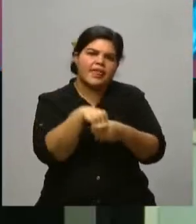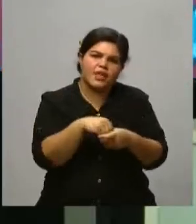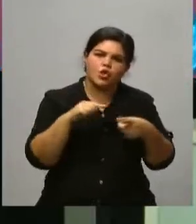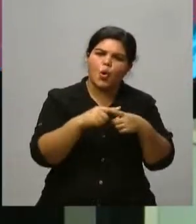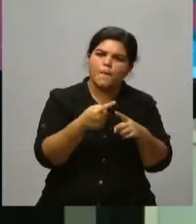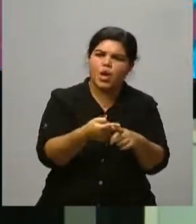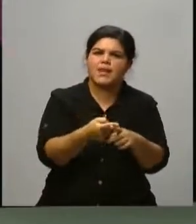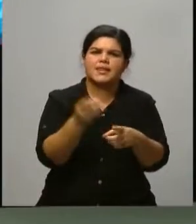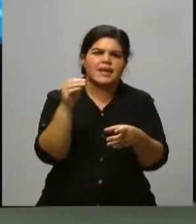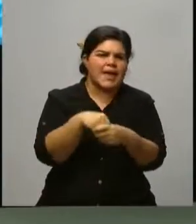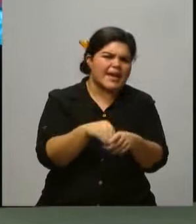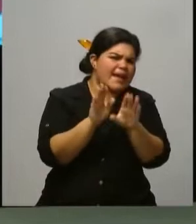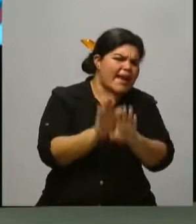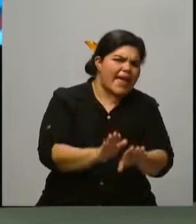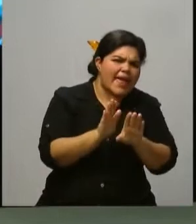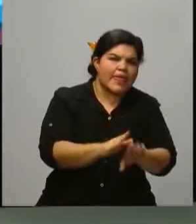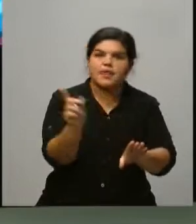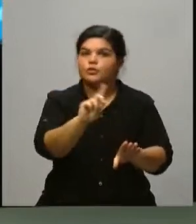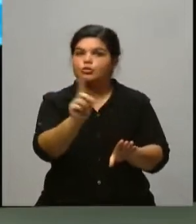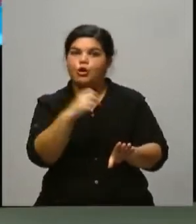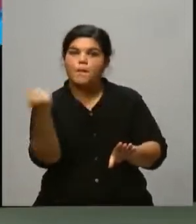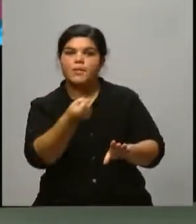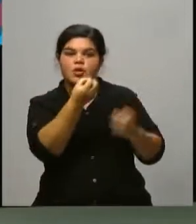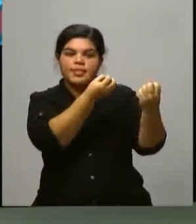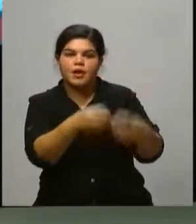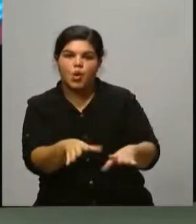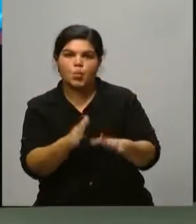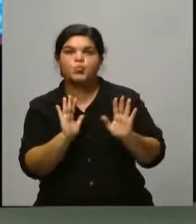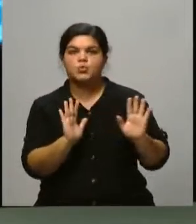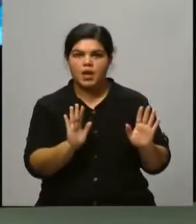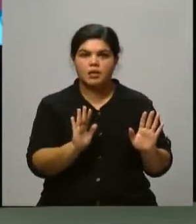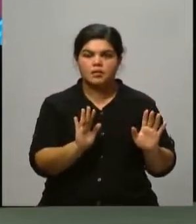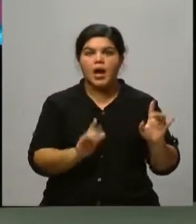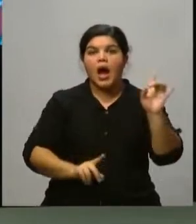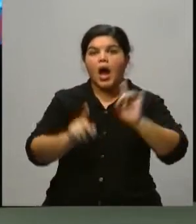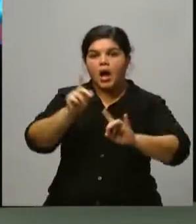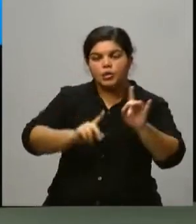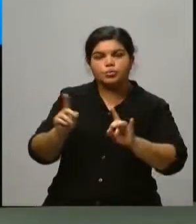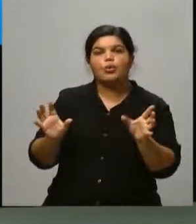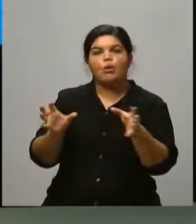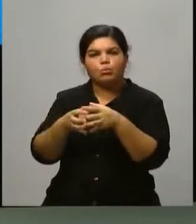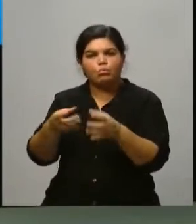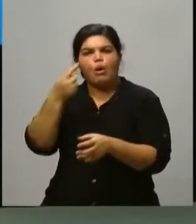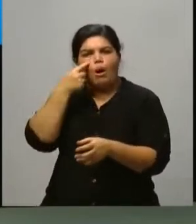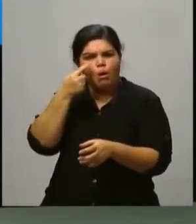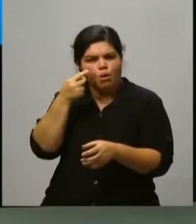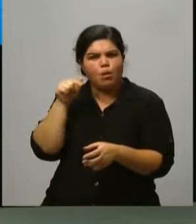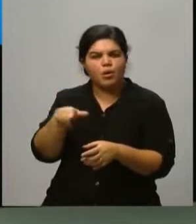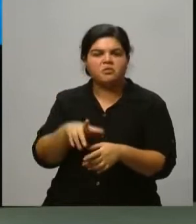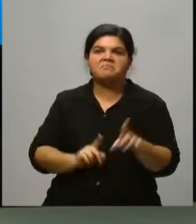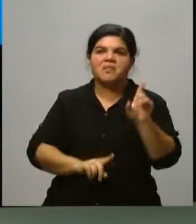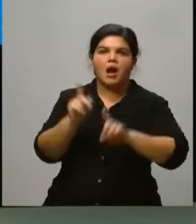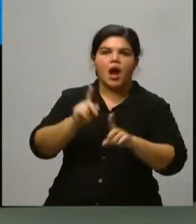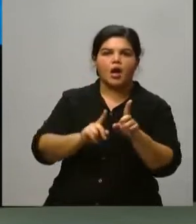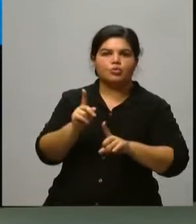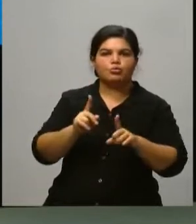muchísimas generaciones de argentinos y en el cual nunca se pudo solucionar y